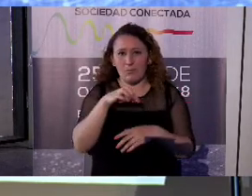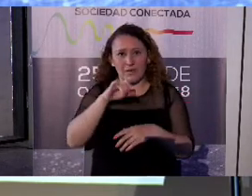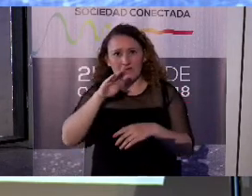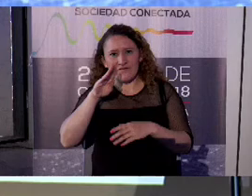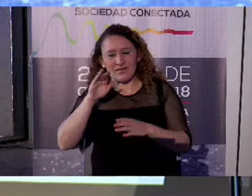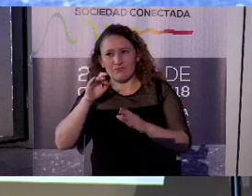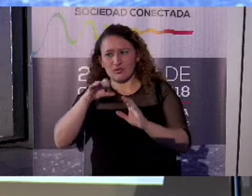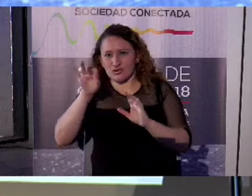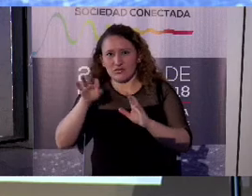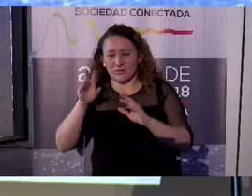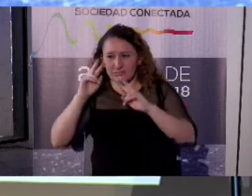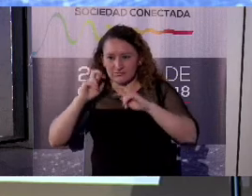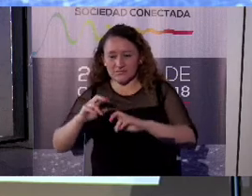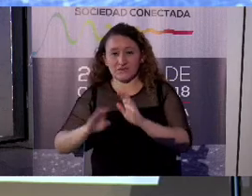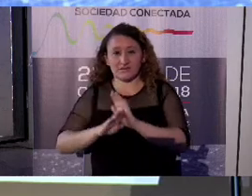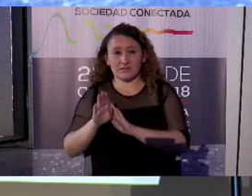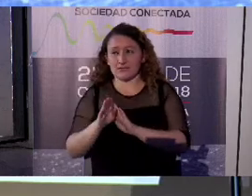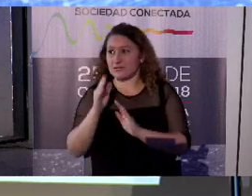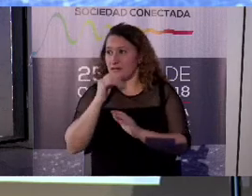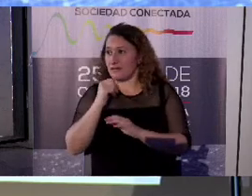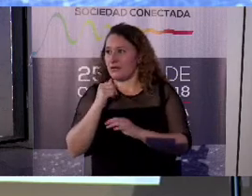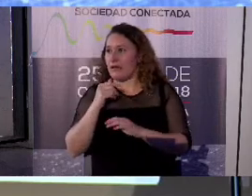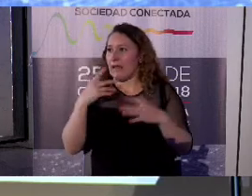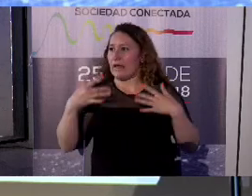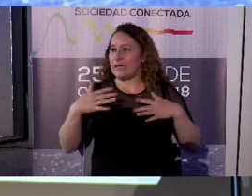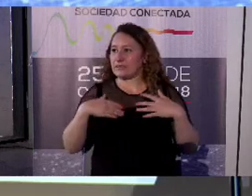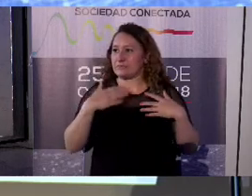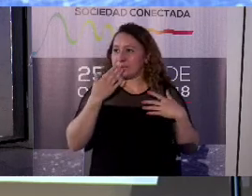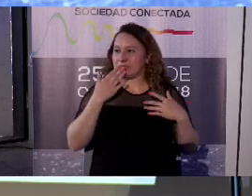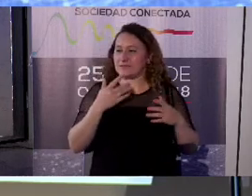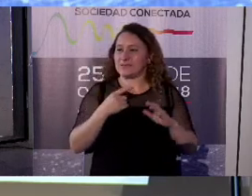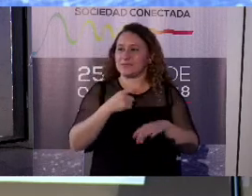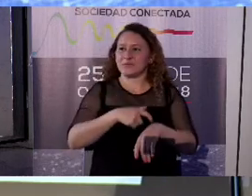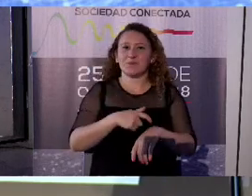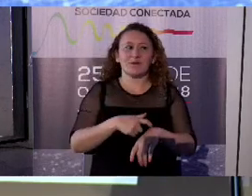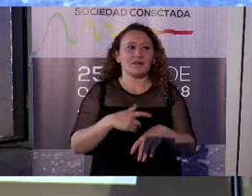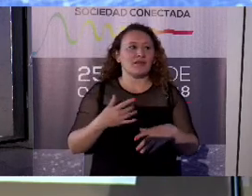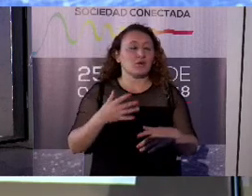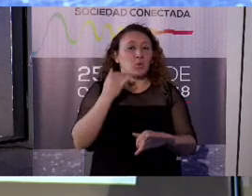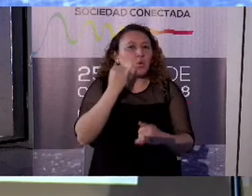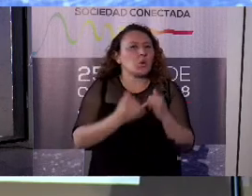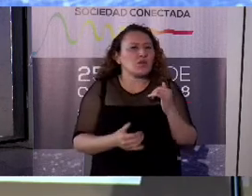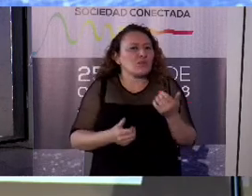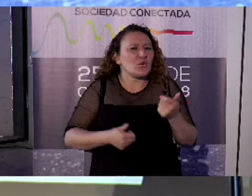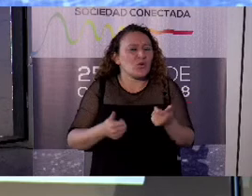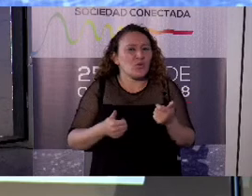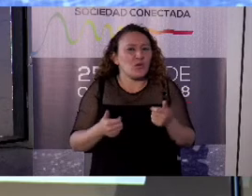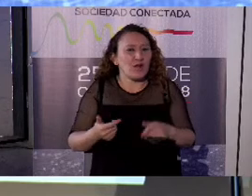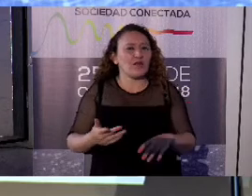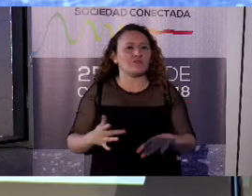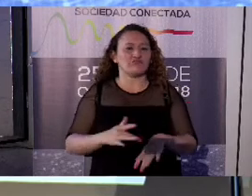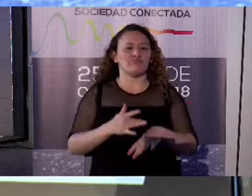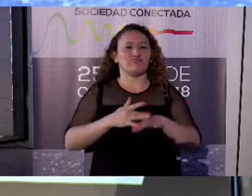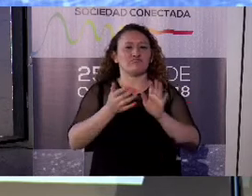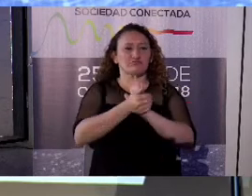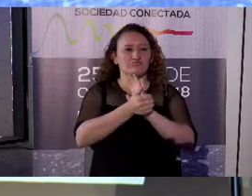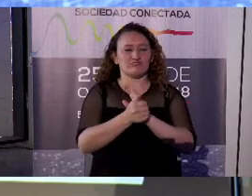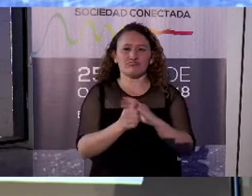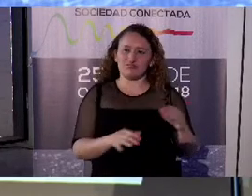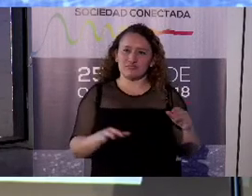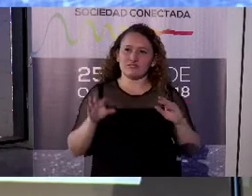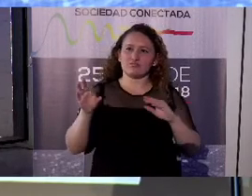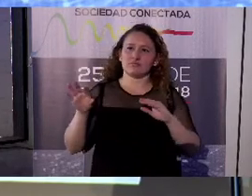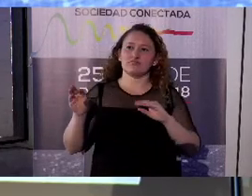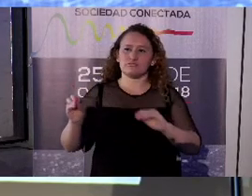esto me queda ya me pasé creo eh Y por último el tema de de generación de capacidades cómo hacemos para que todos